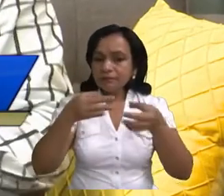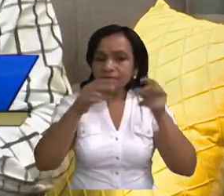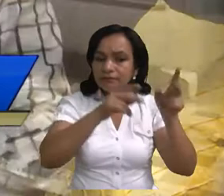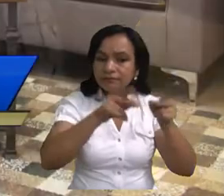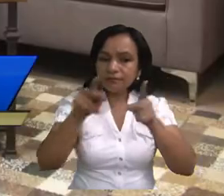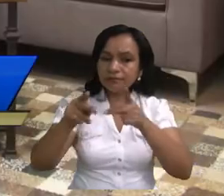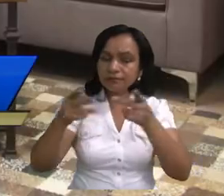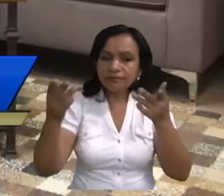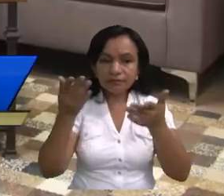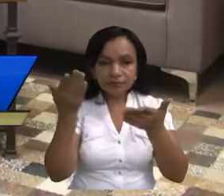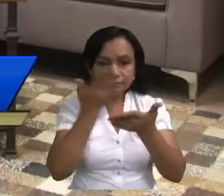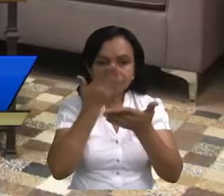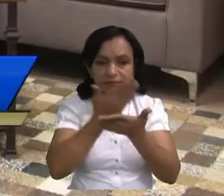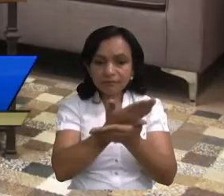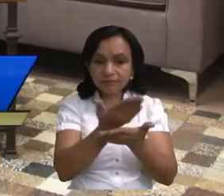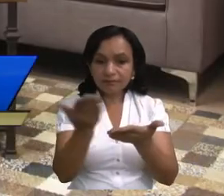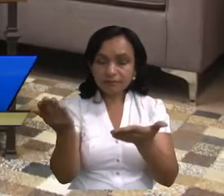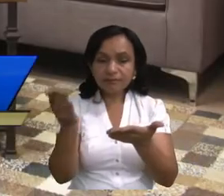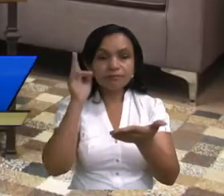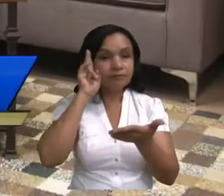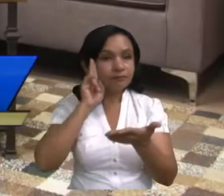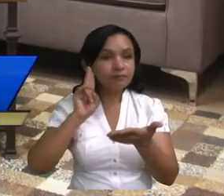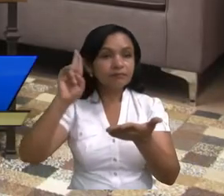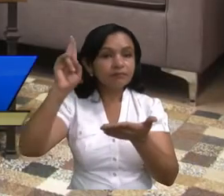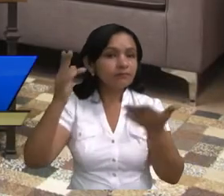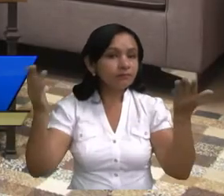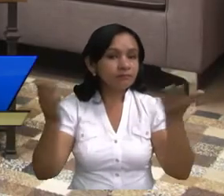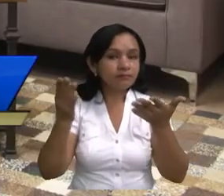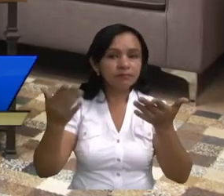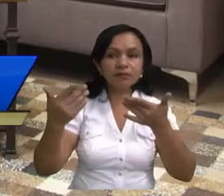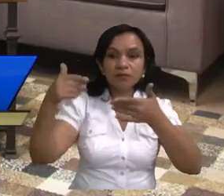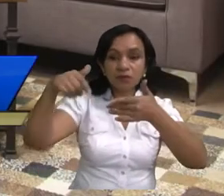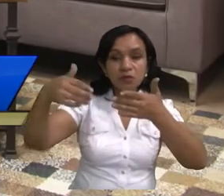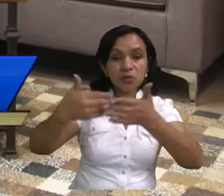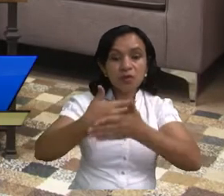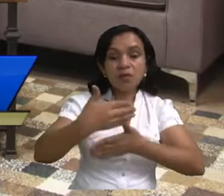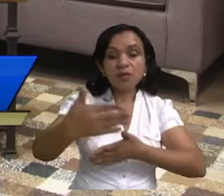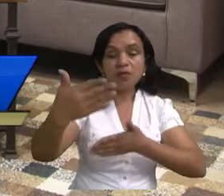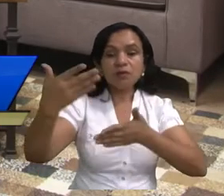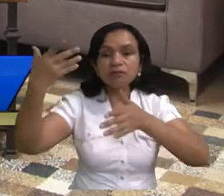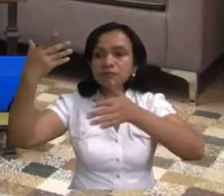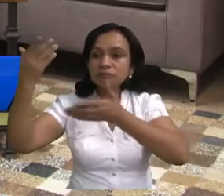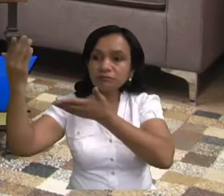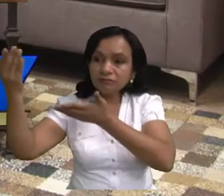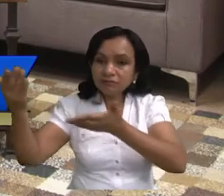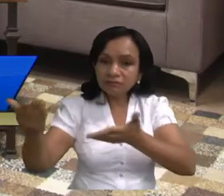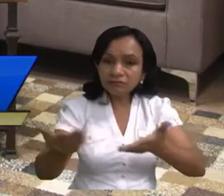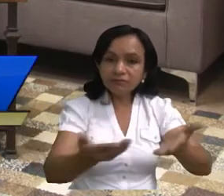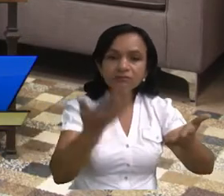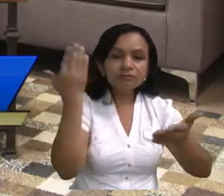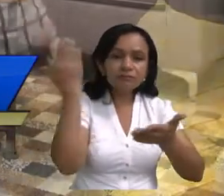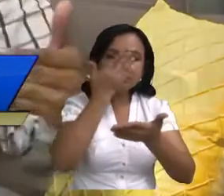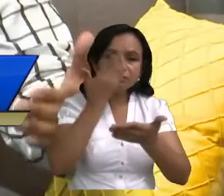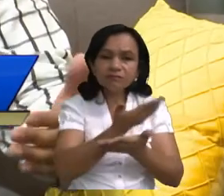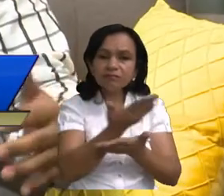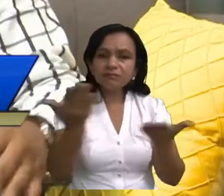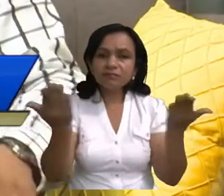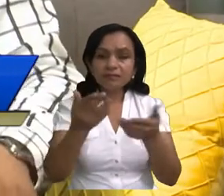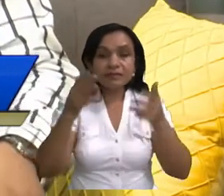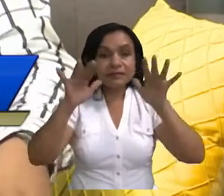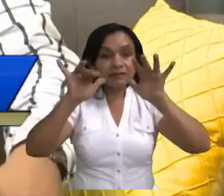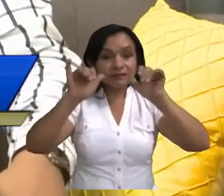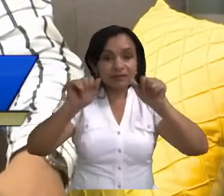caso, dentro del sector universitario, cómo van a recibir a los estudiantes, porque es distinto, lo vemos con el sector primaria,